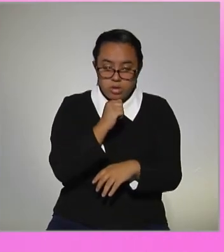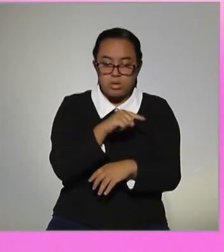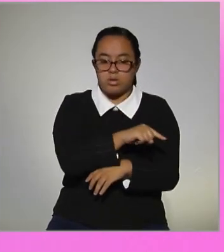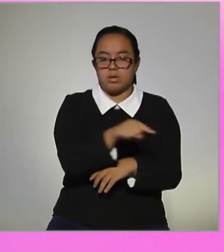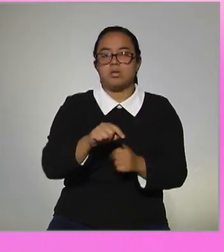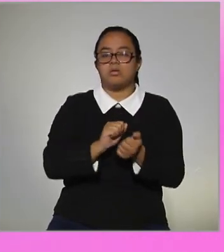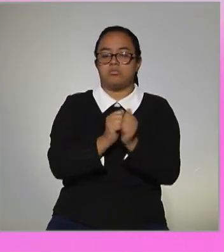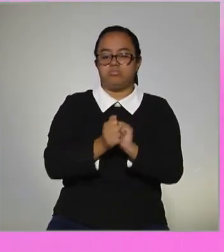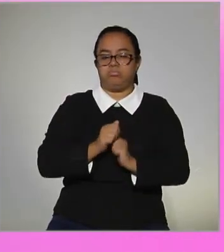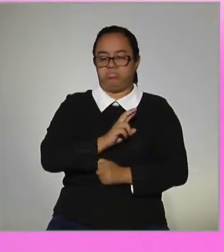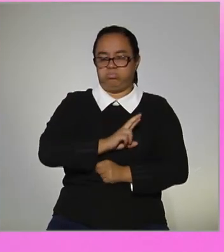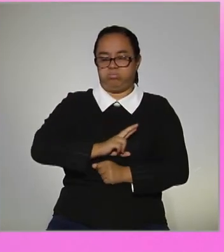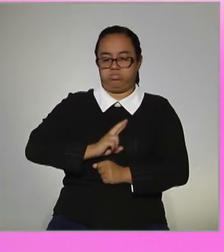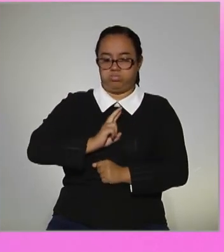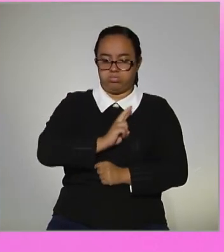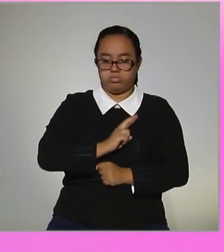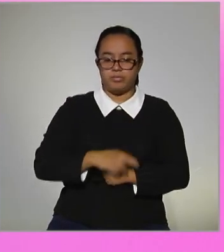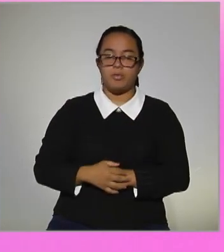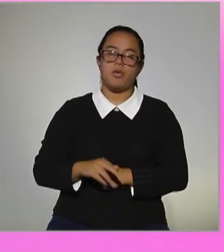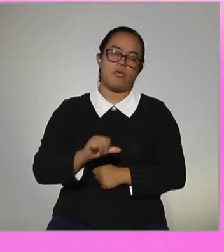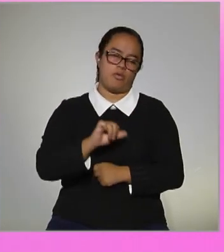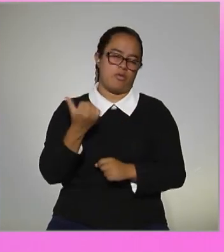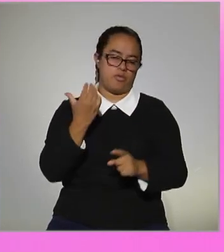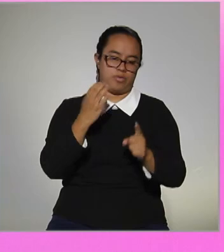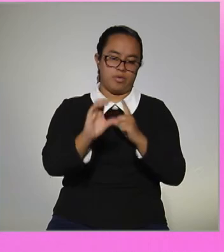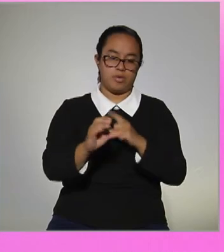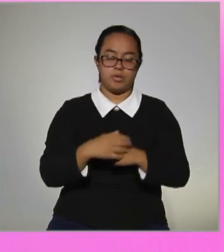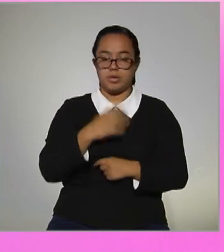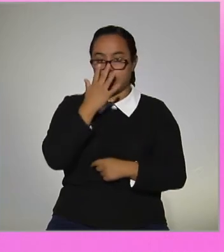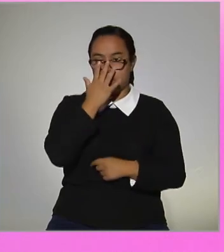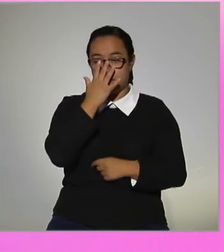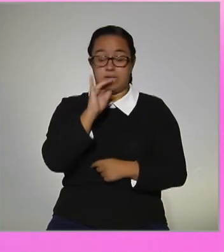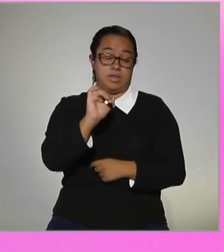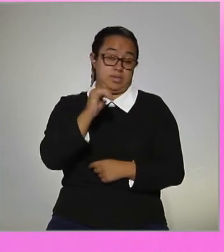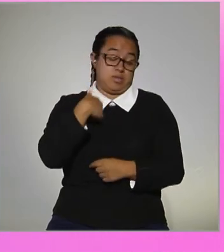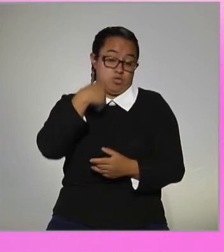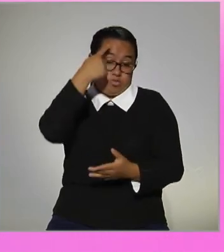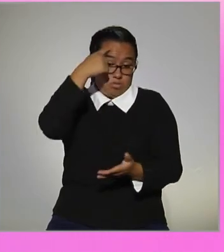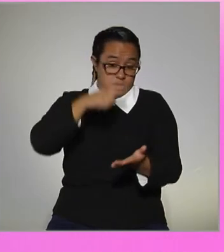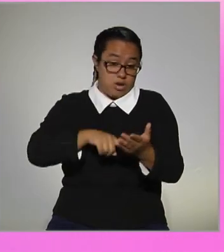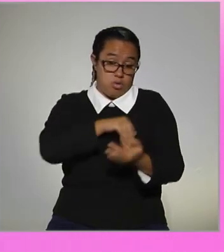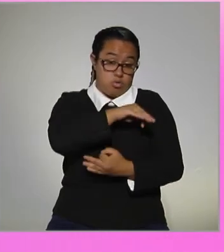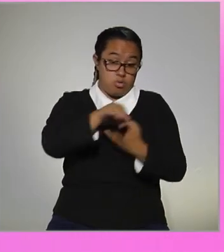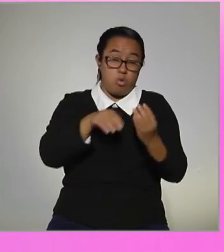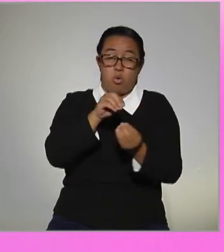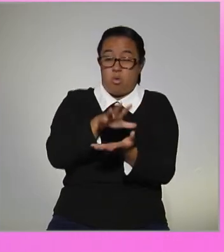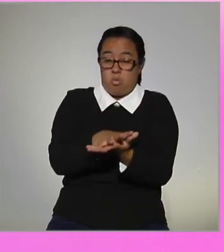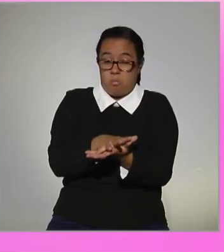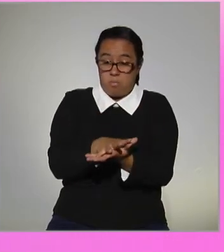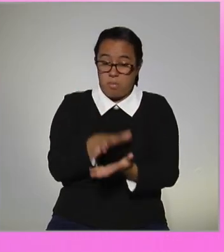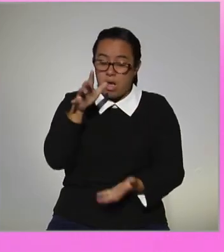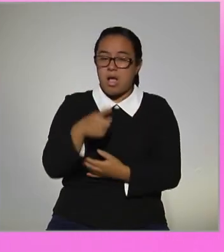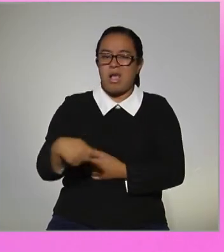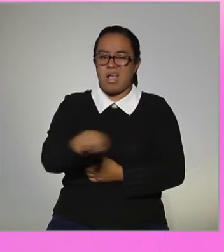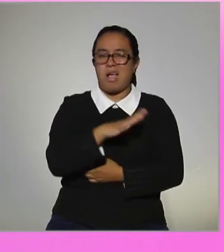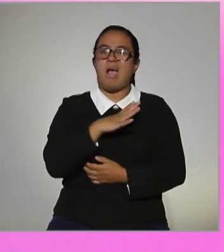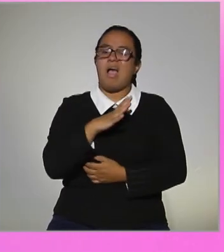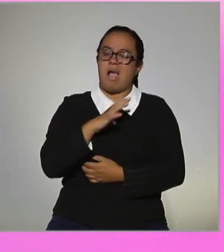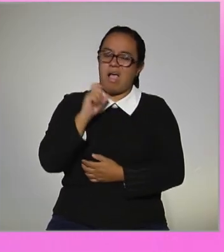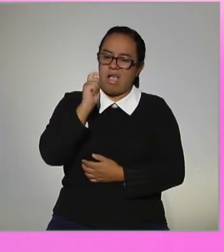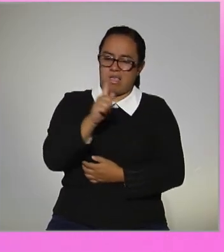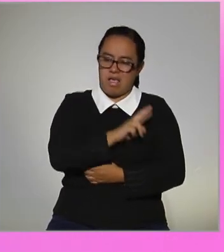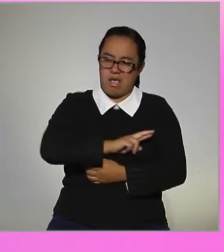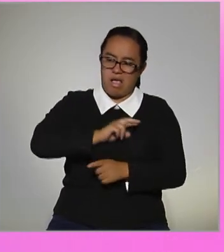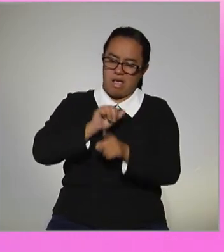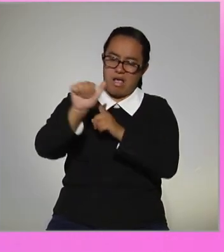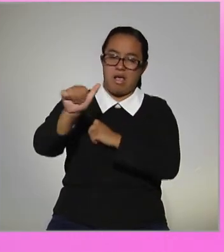en resentimiento. Karina Hernández Hernández: sí, creo que todos o la mayoría tenemos algún resentimiento hacia